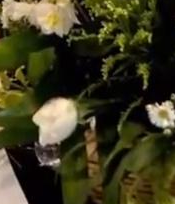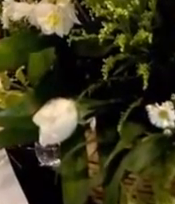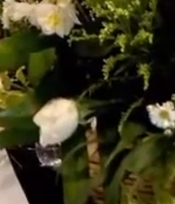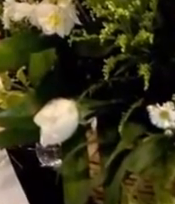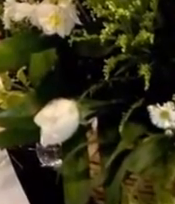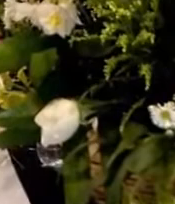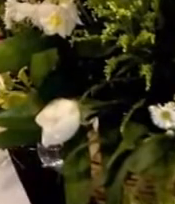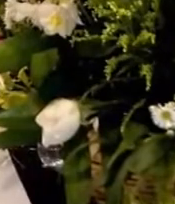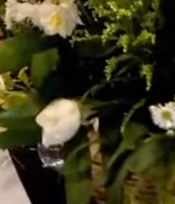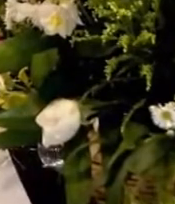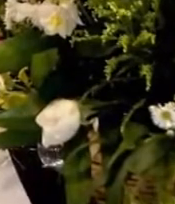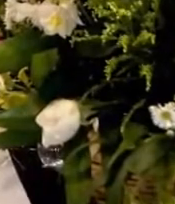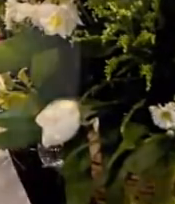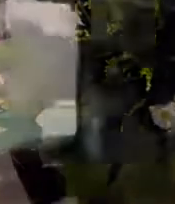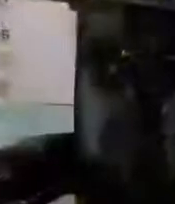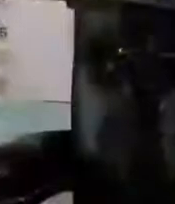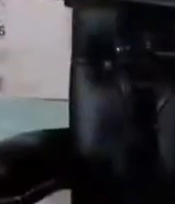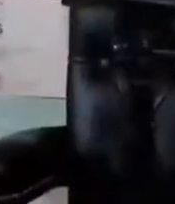Las